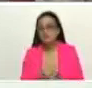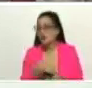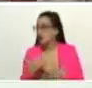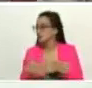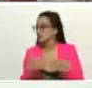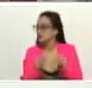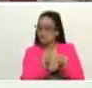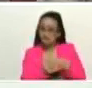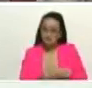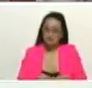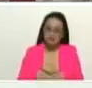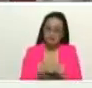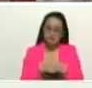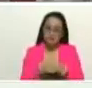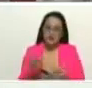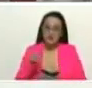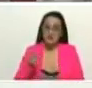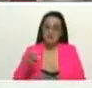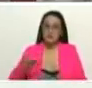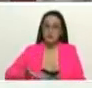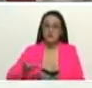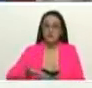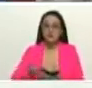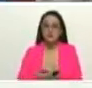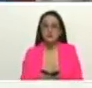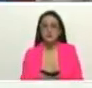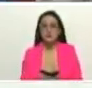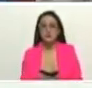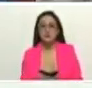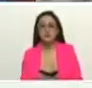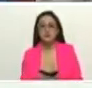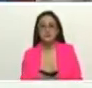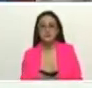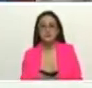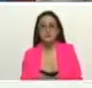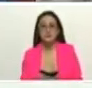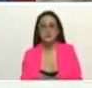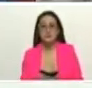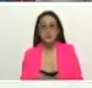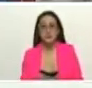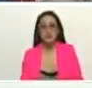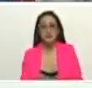en la recuperación de un número importante, Jacqueline. ¿Correcto?